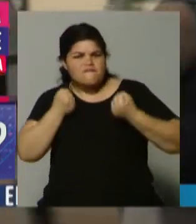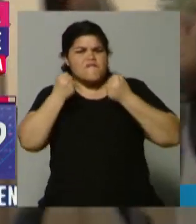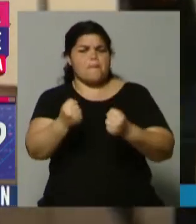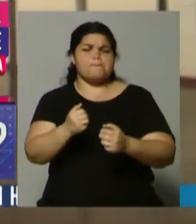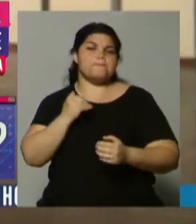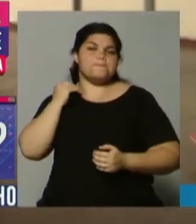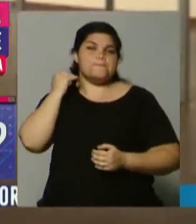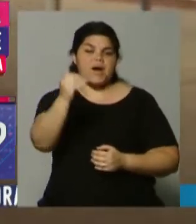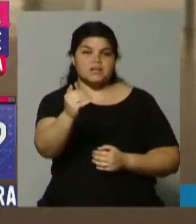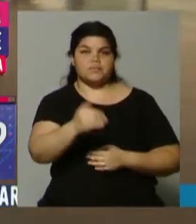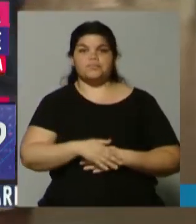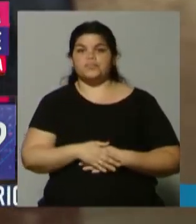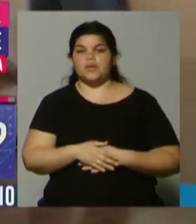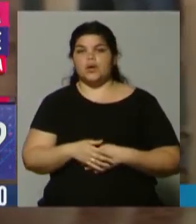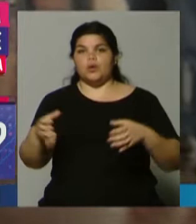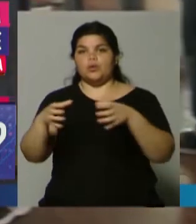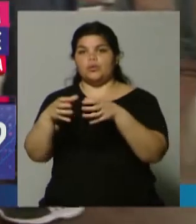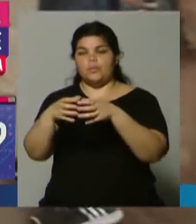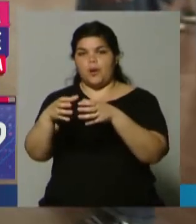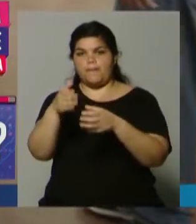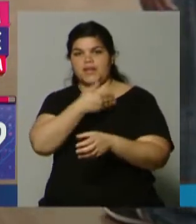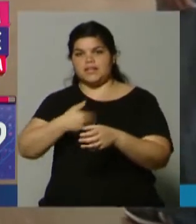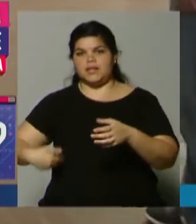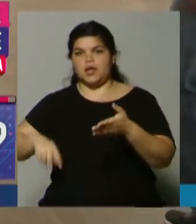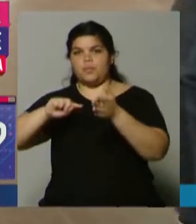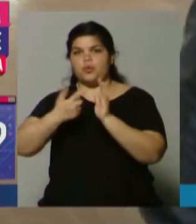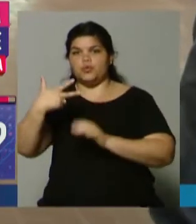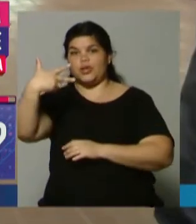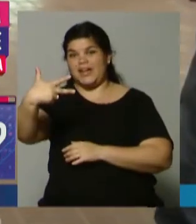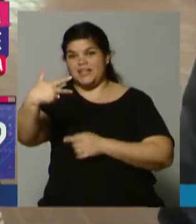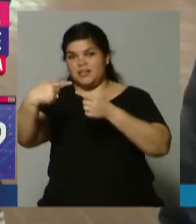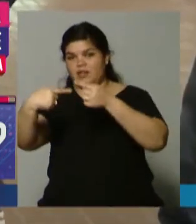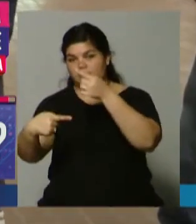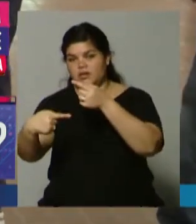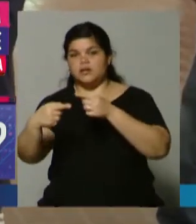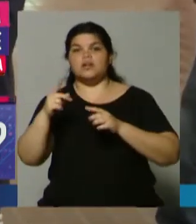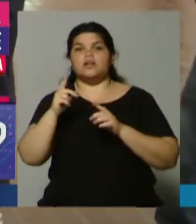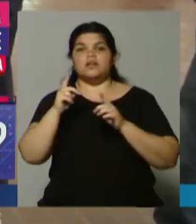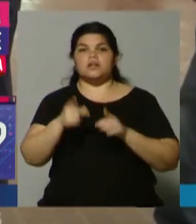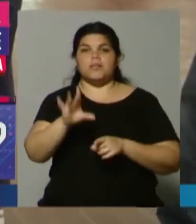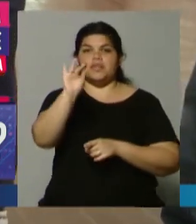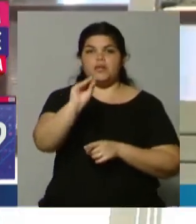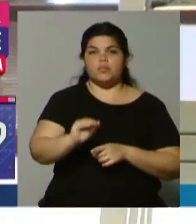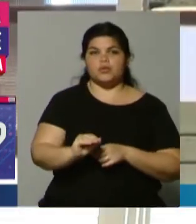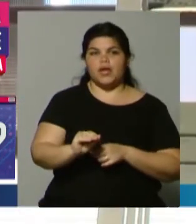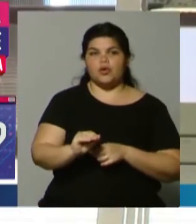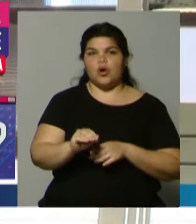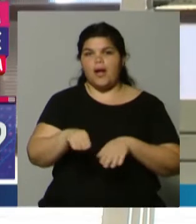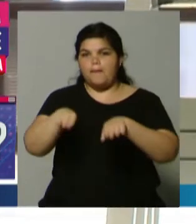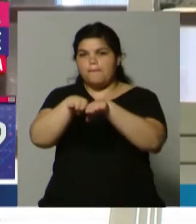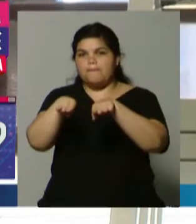en la categoría presidente fue solo 3 puntos y en la categoría a diputado fue prácticamente un